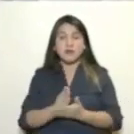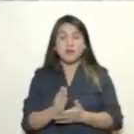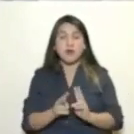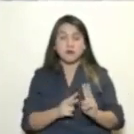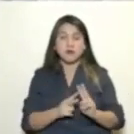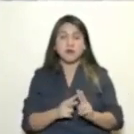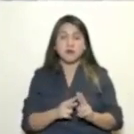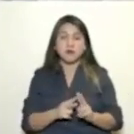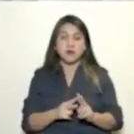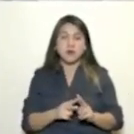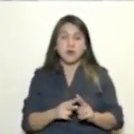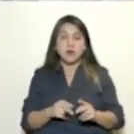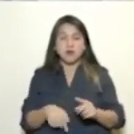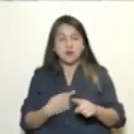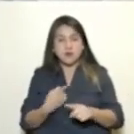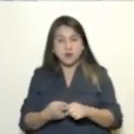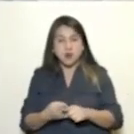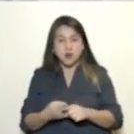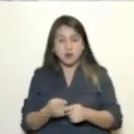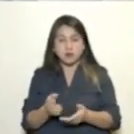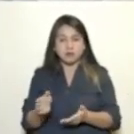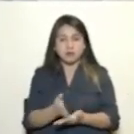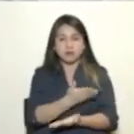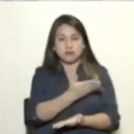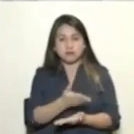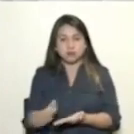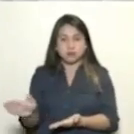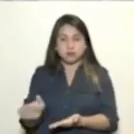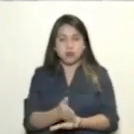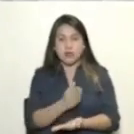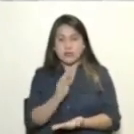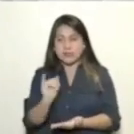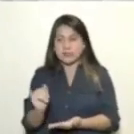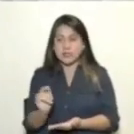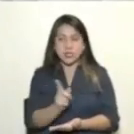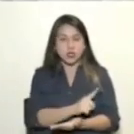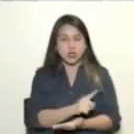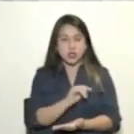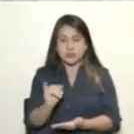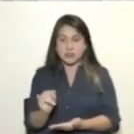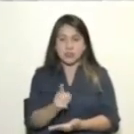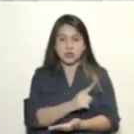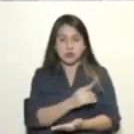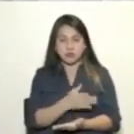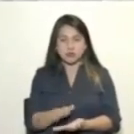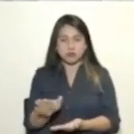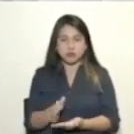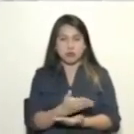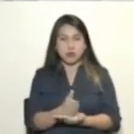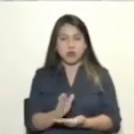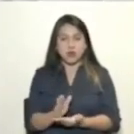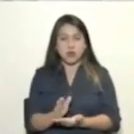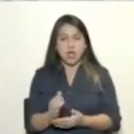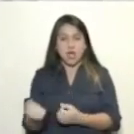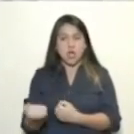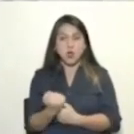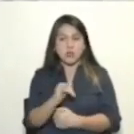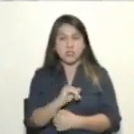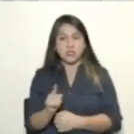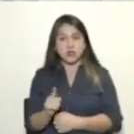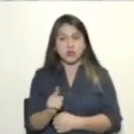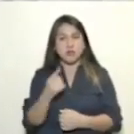tamiz. ¿Esto sirve o no sirve para resolver cuál de estos 17 temas que queremos